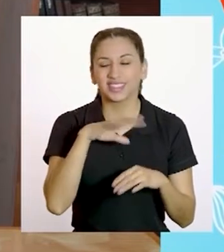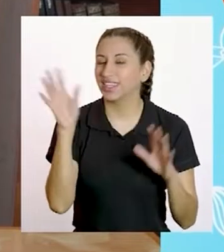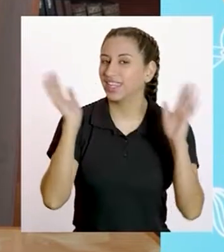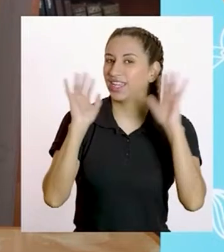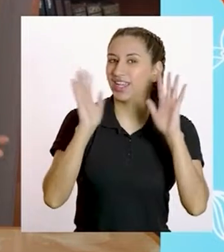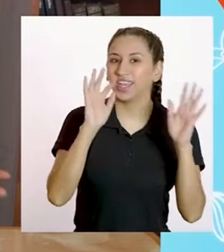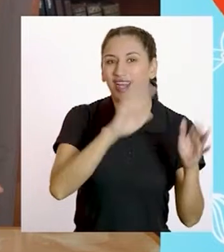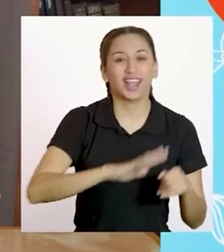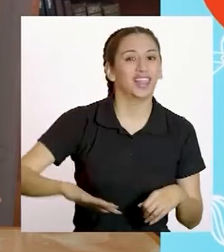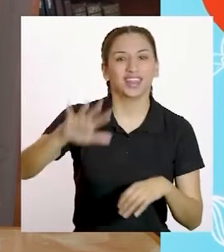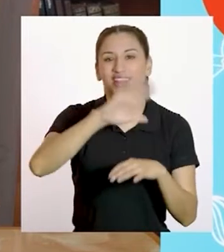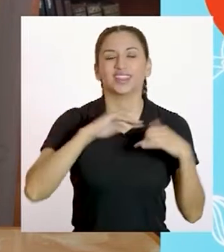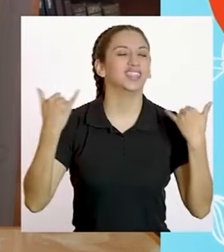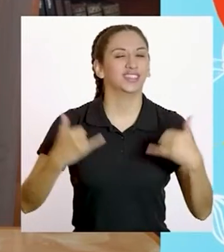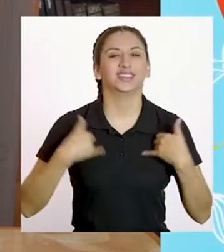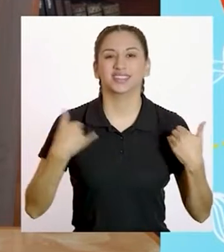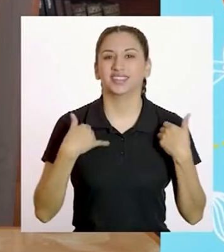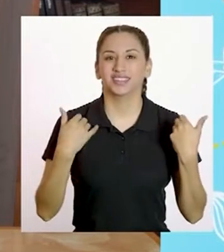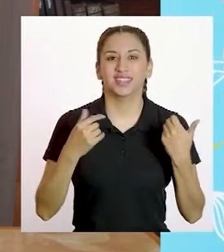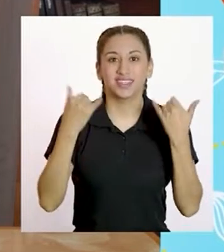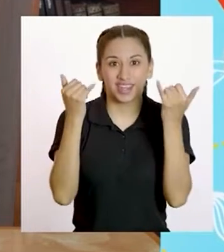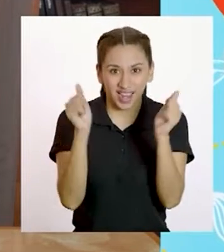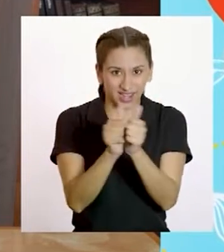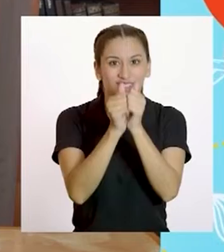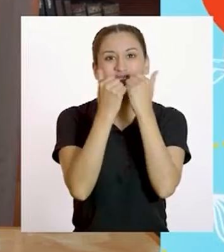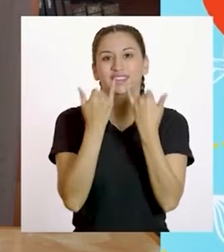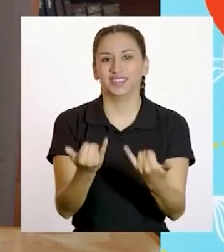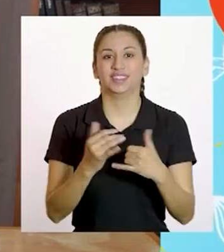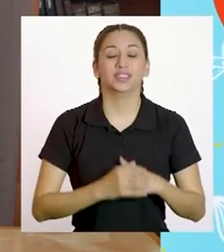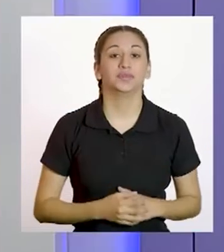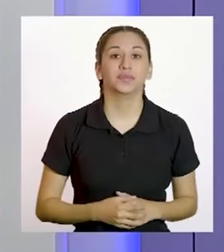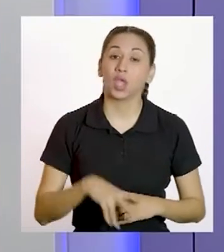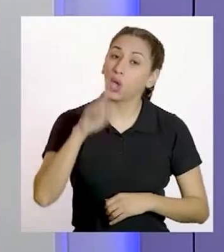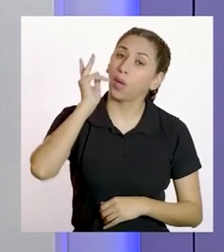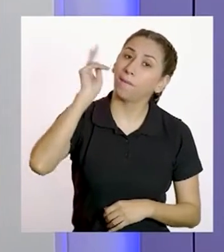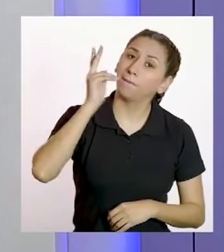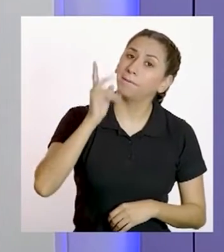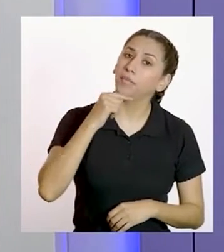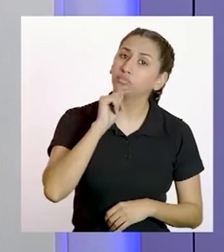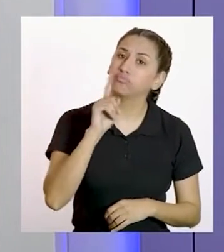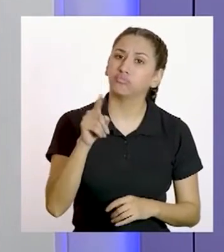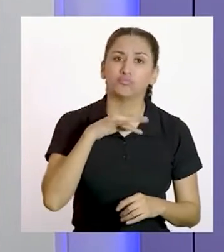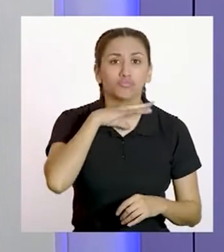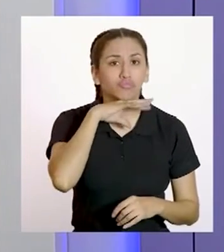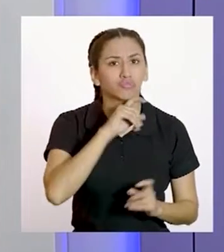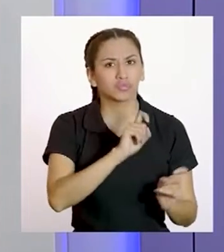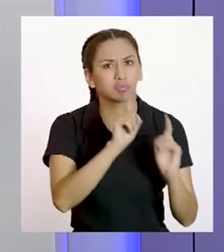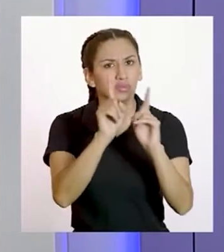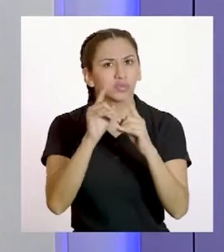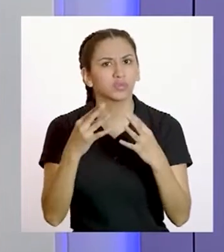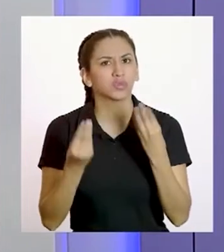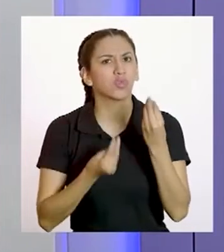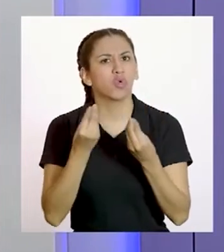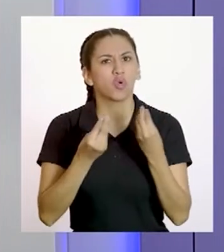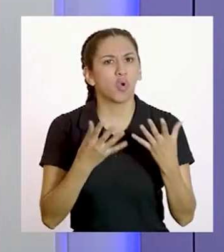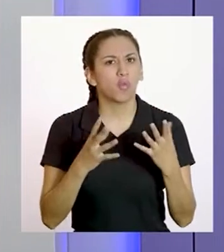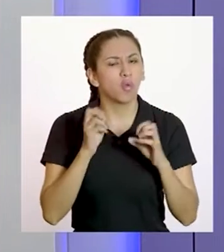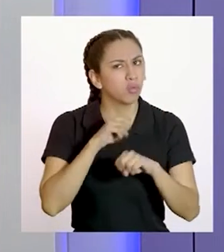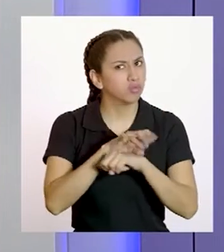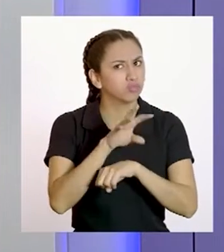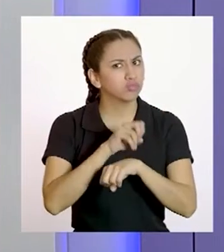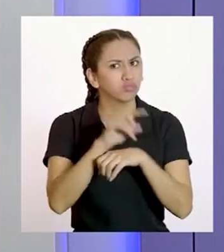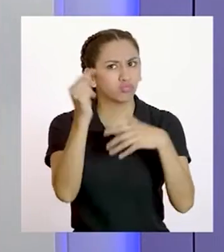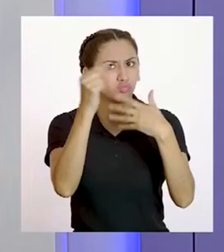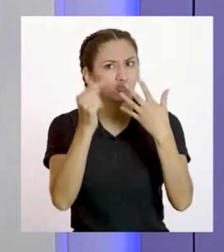Tocino y hola a todas y todos los estudiantes que nos acompañan el día de hoy. Profesora Felicitas, Tocino preguntaba cómo